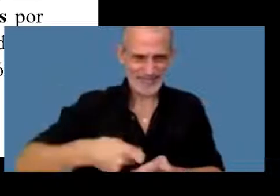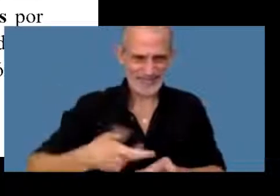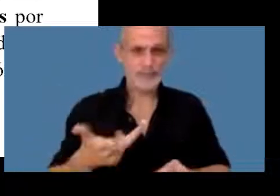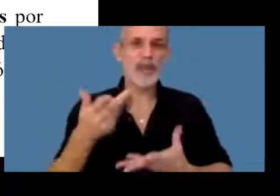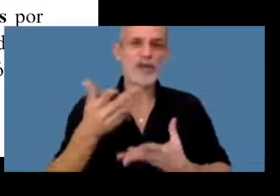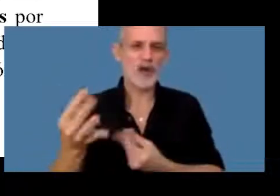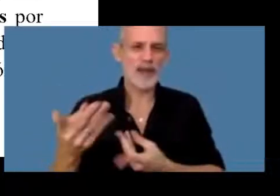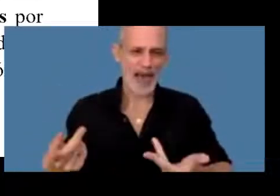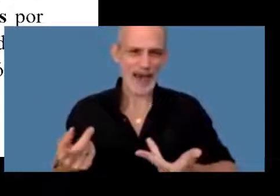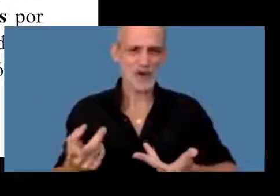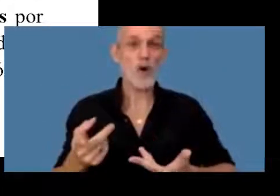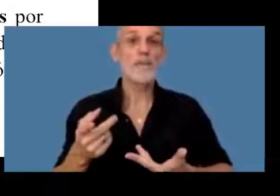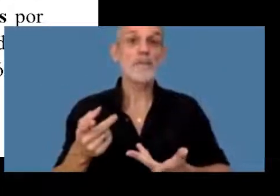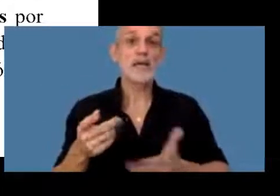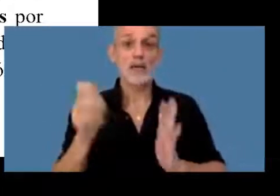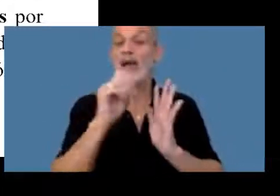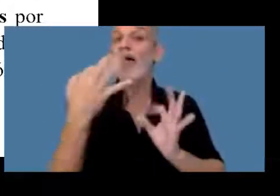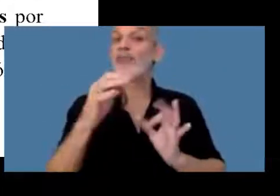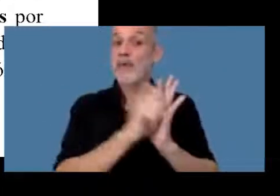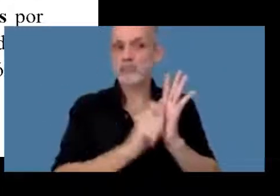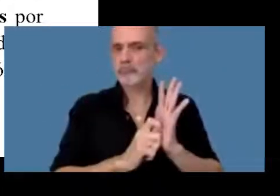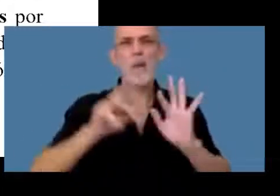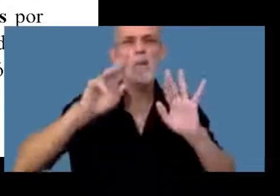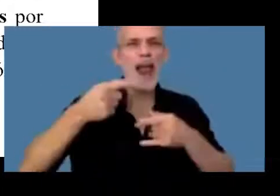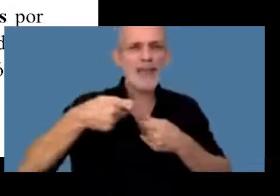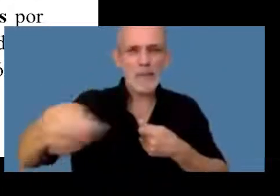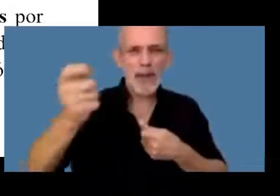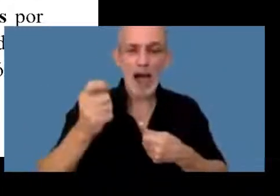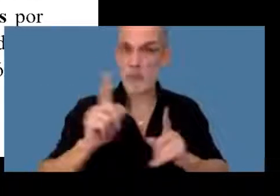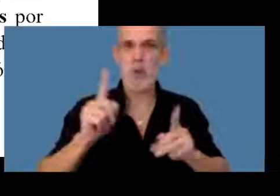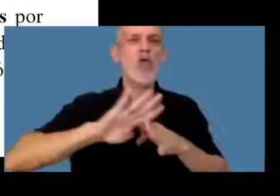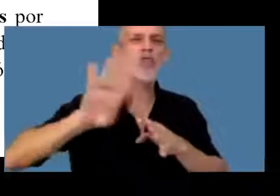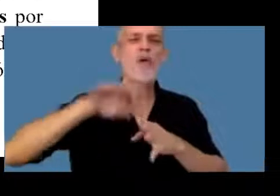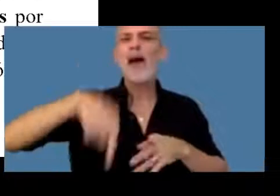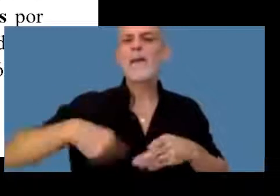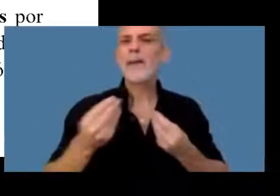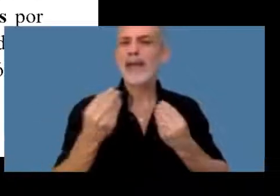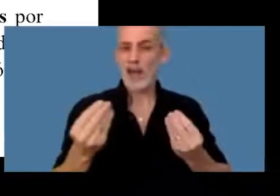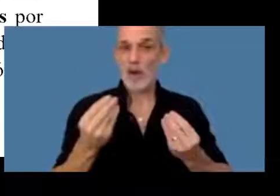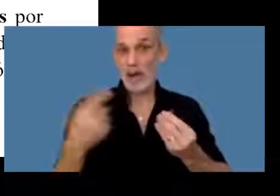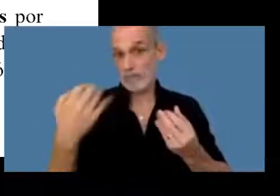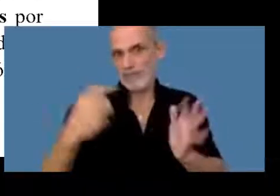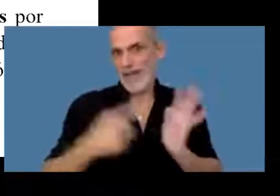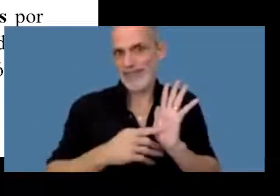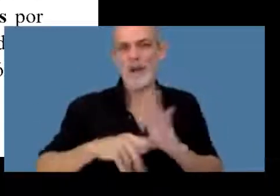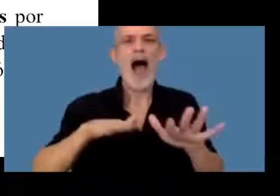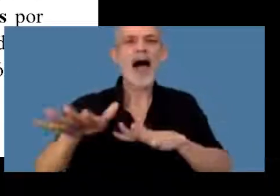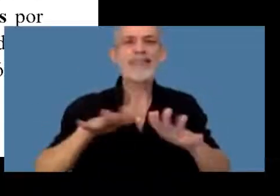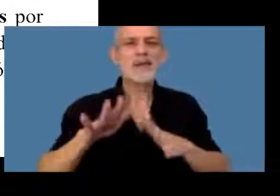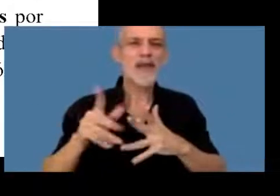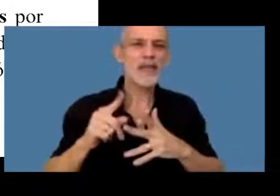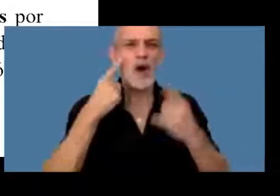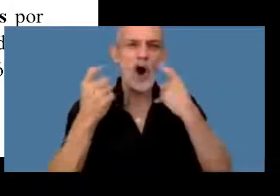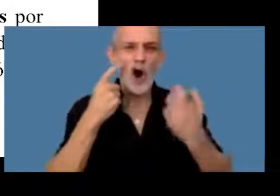Que no registren un plan de facilidades o que la deuda provenga, esa es la condición de una actividad fiscalizadora,